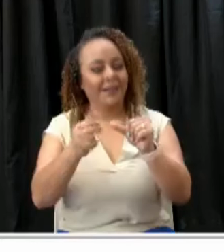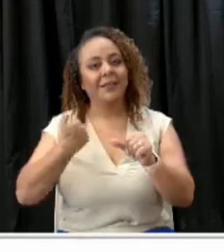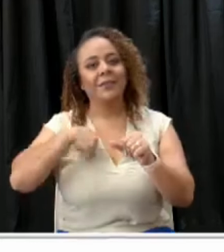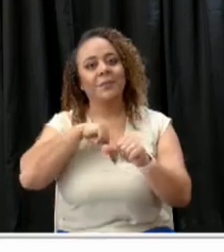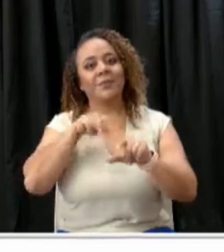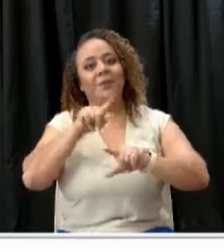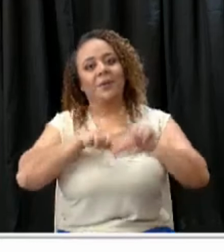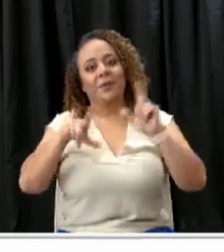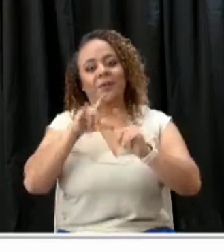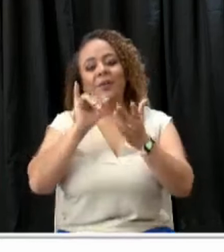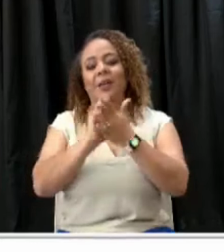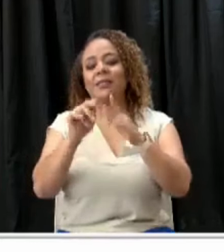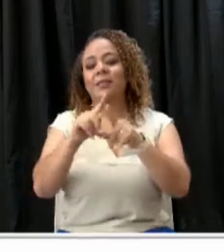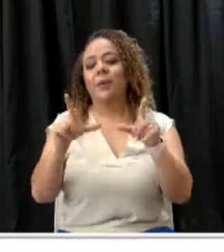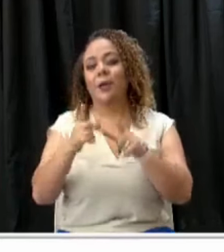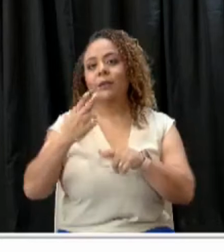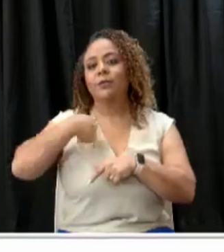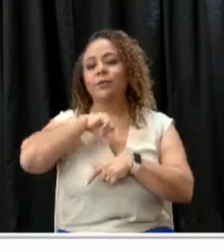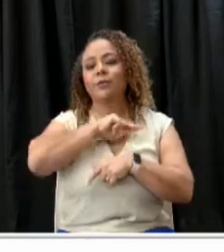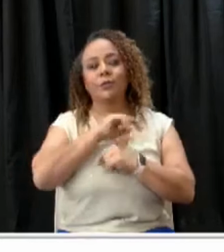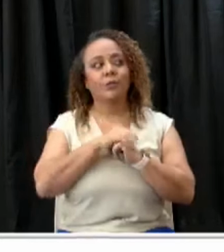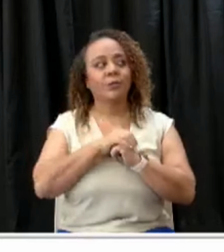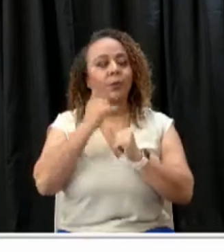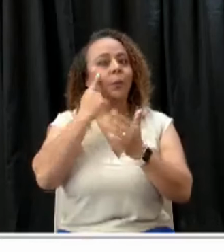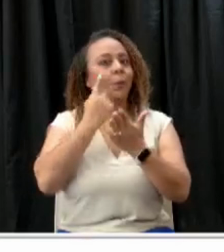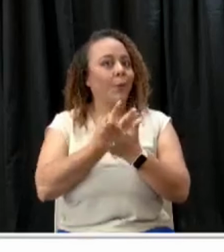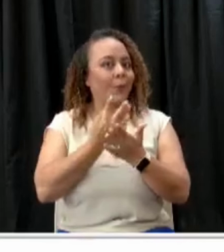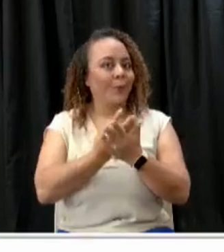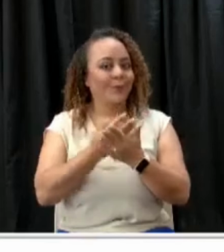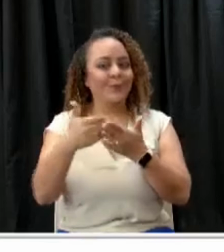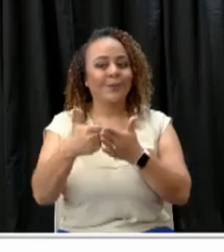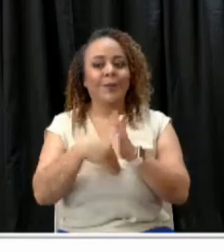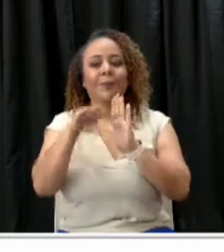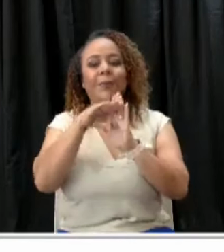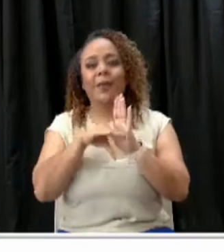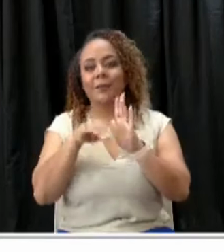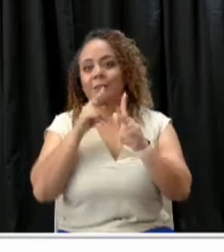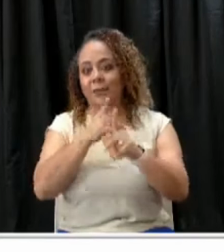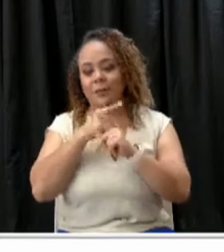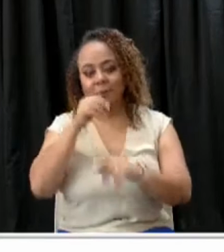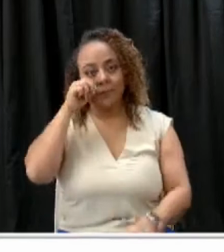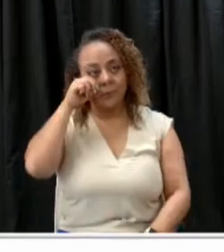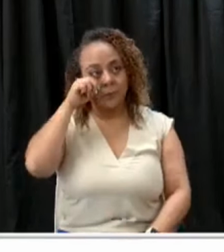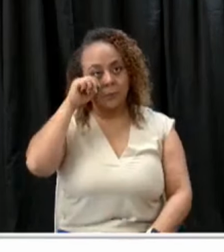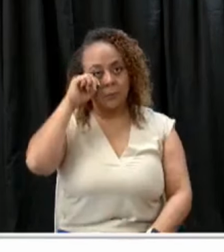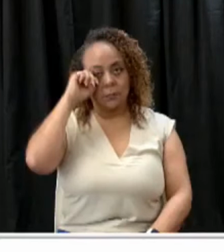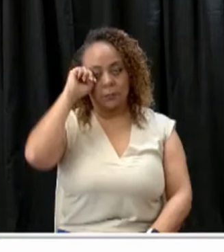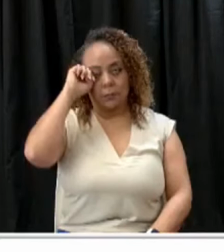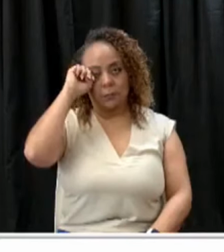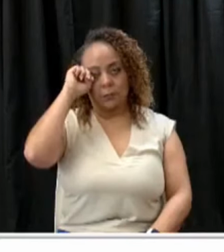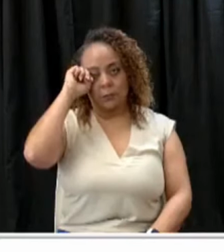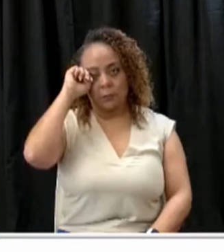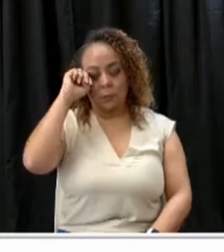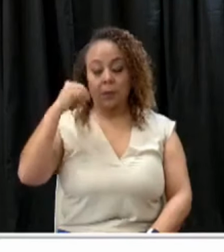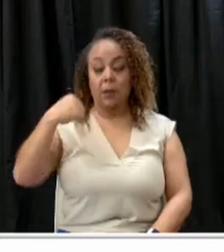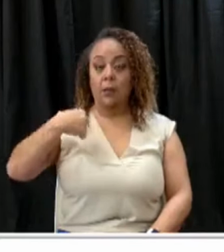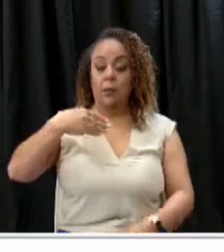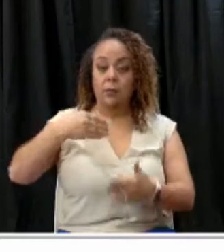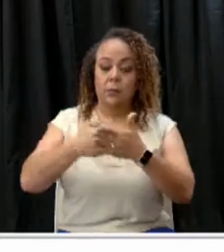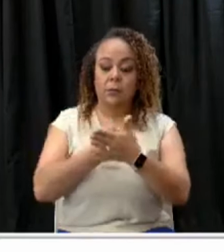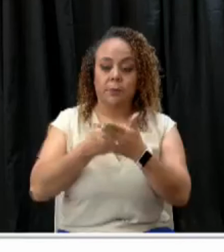laboratorio. Es el lugar donde nosotros ponemos a pruebas nuevas medidas de prevención, nuevos mecanismos de evaluación de